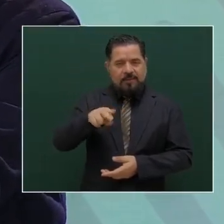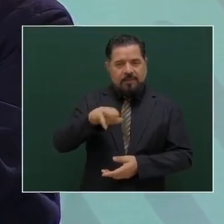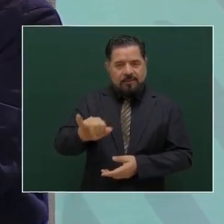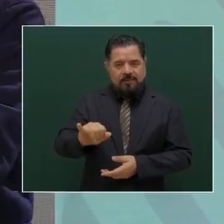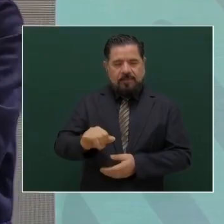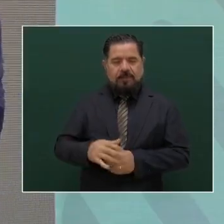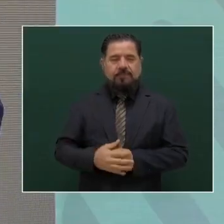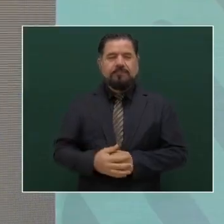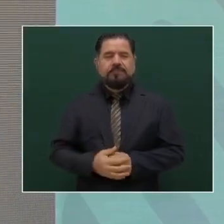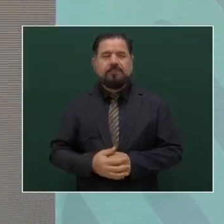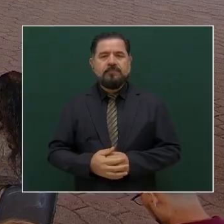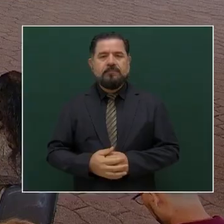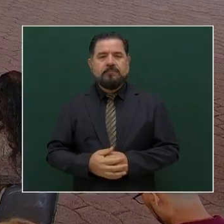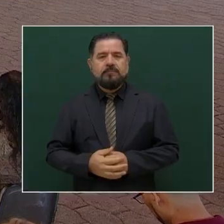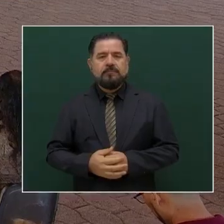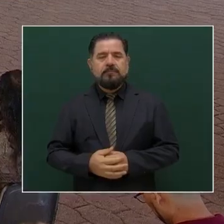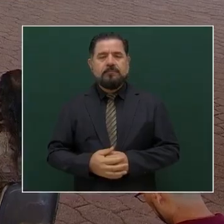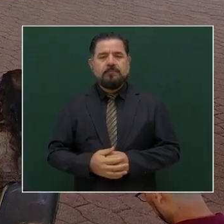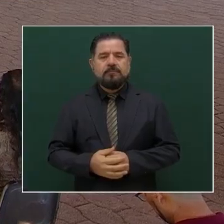Tenemos